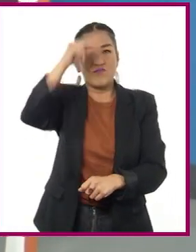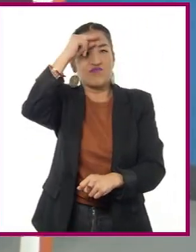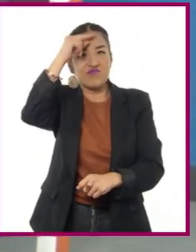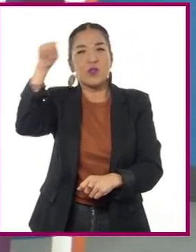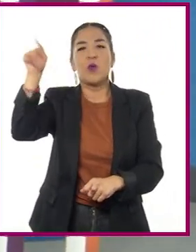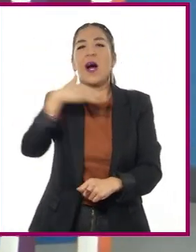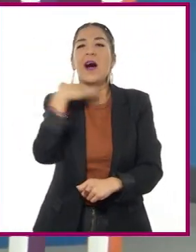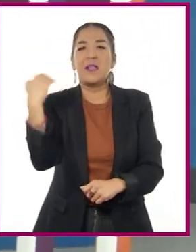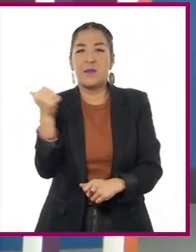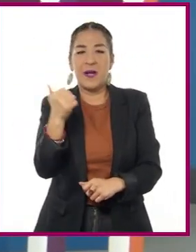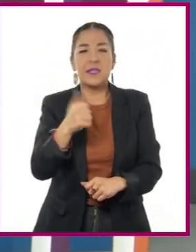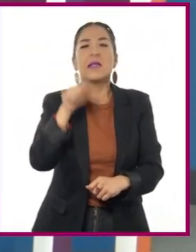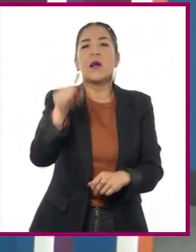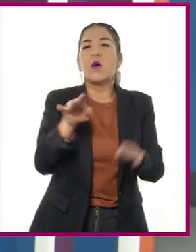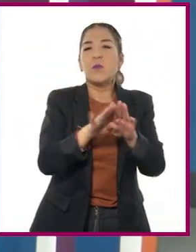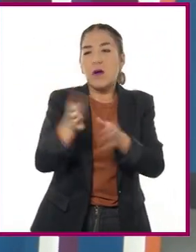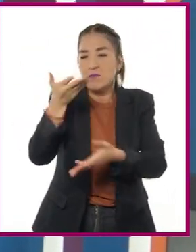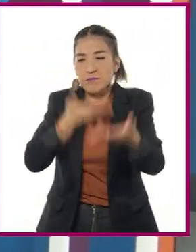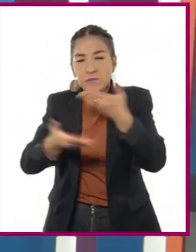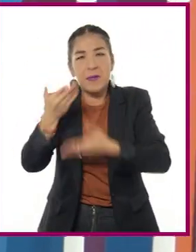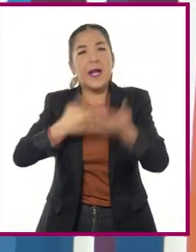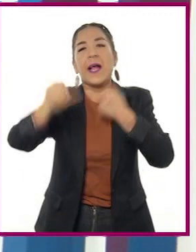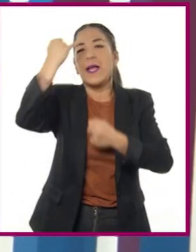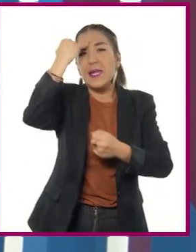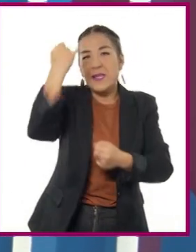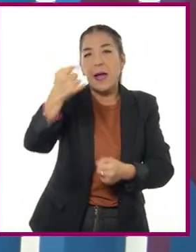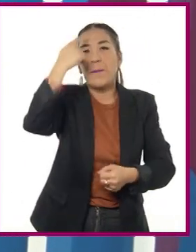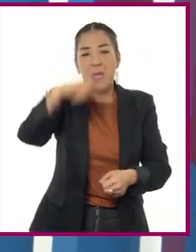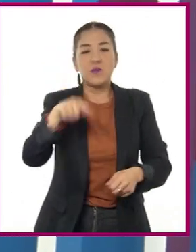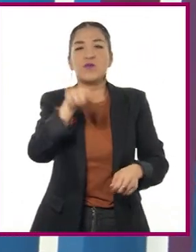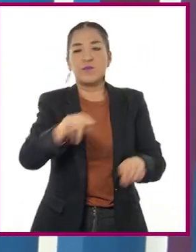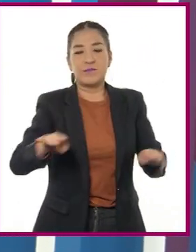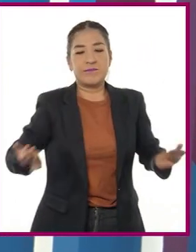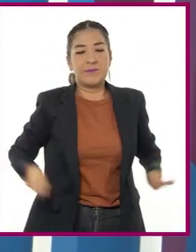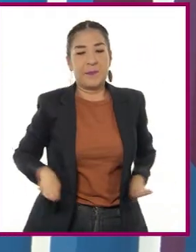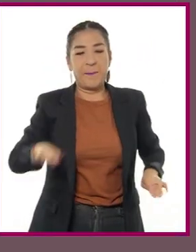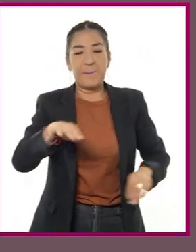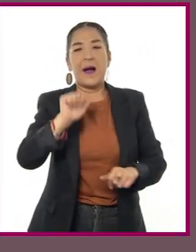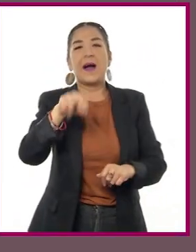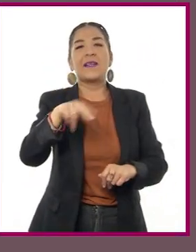Kircher, con quien intercambió ideas acerca del magnetismo.